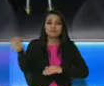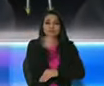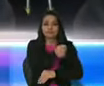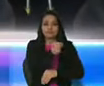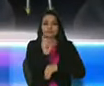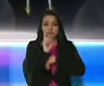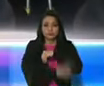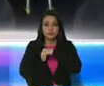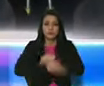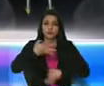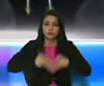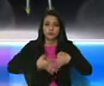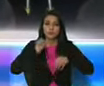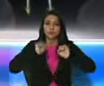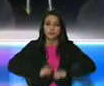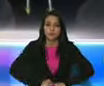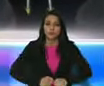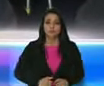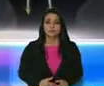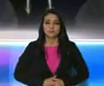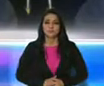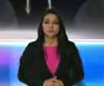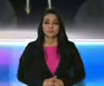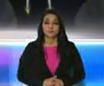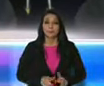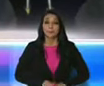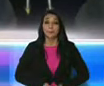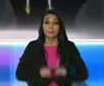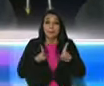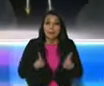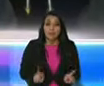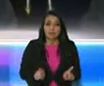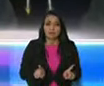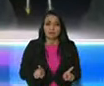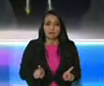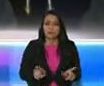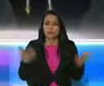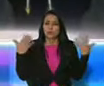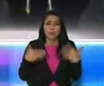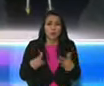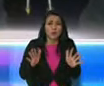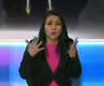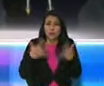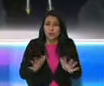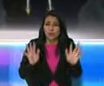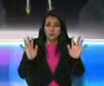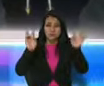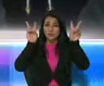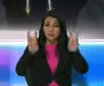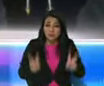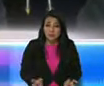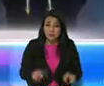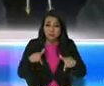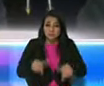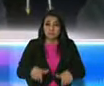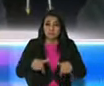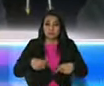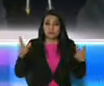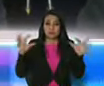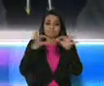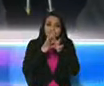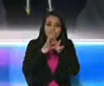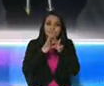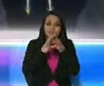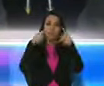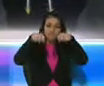corrupción transnacional de ninguna manera y bajo ningún concepto este convenio de